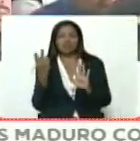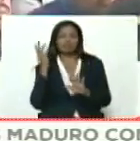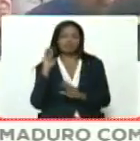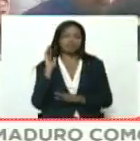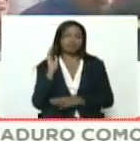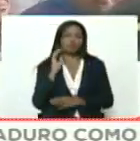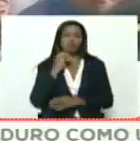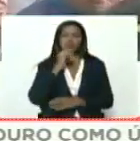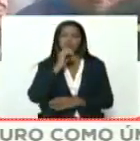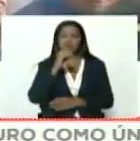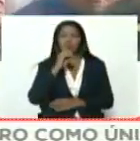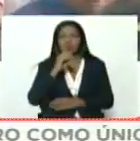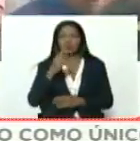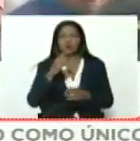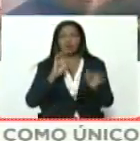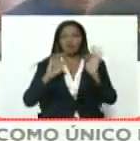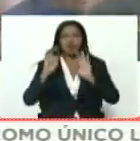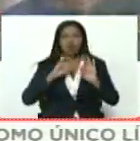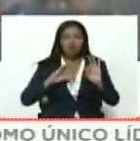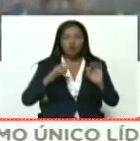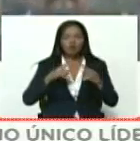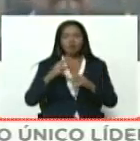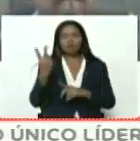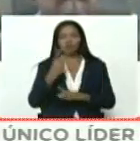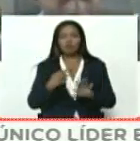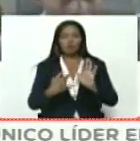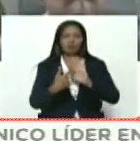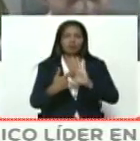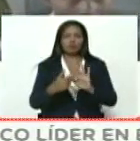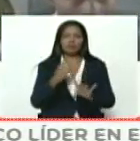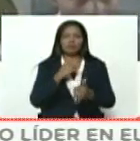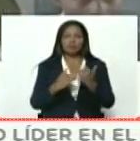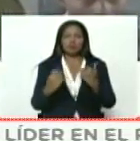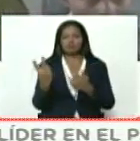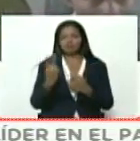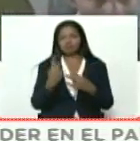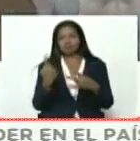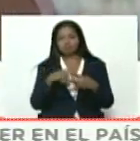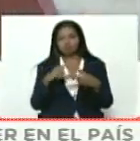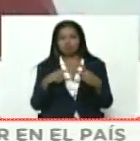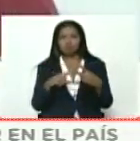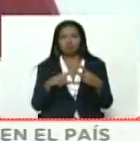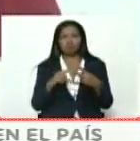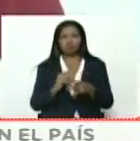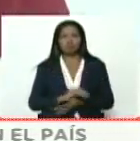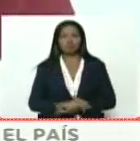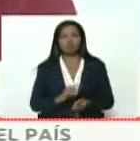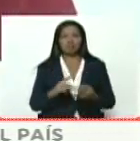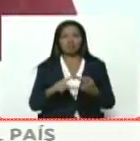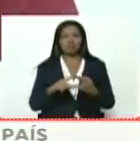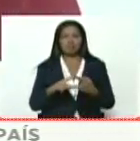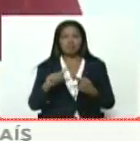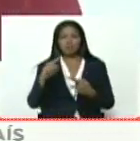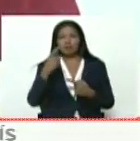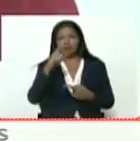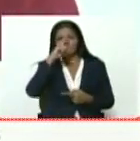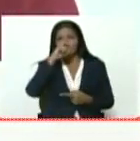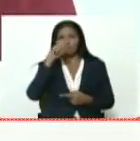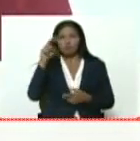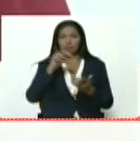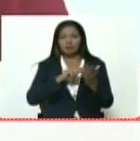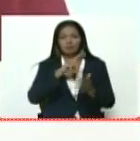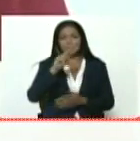conferencias, 7 foros y 2 publicaciones. Ya para terminar, 2 cosas, señor presidente. La primera es que para este año